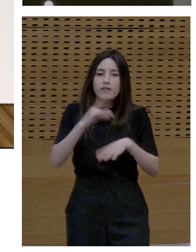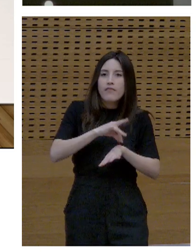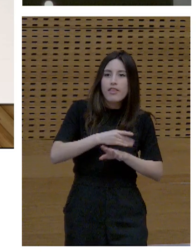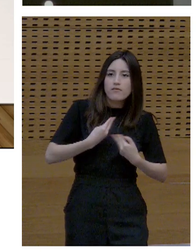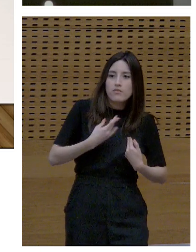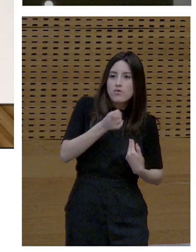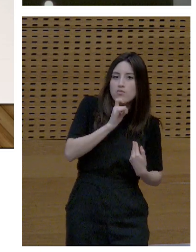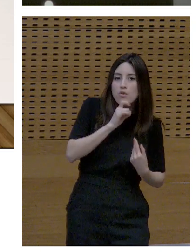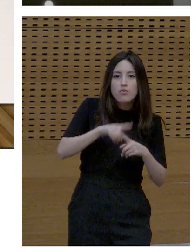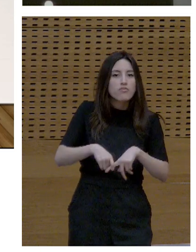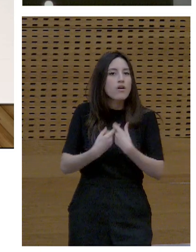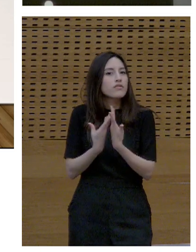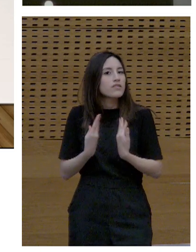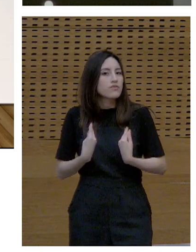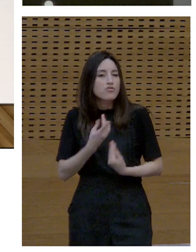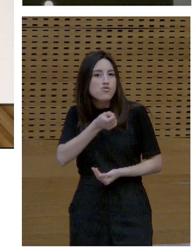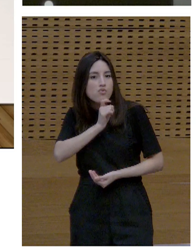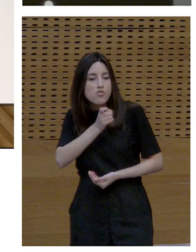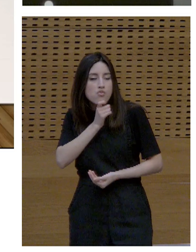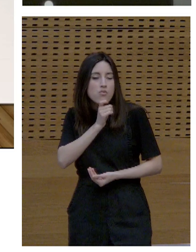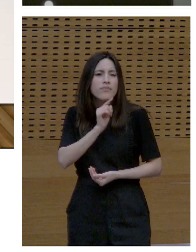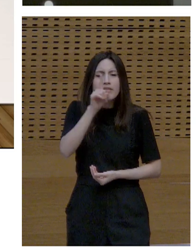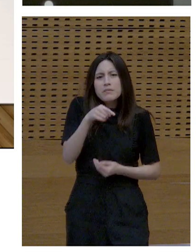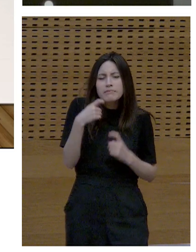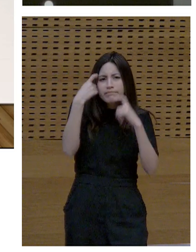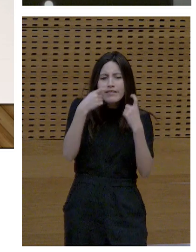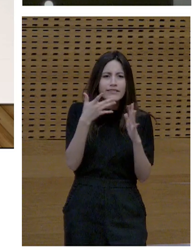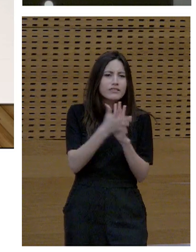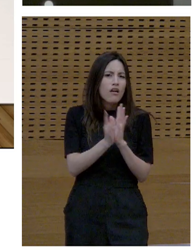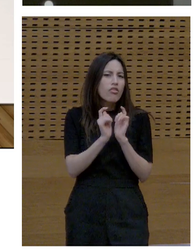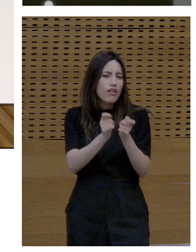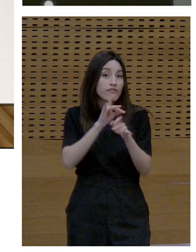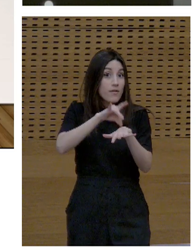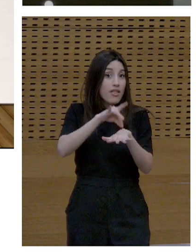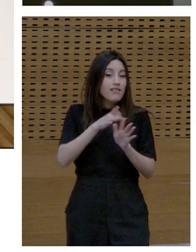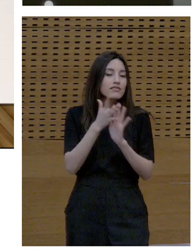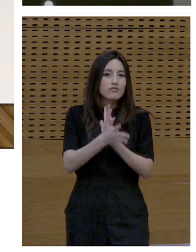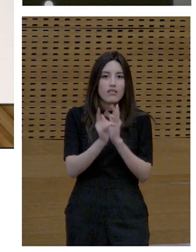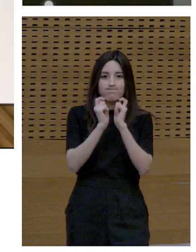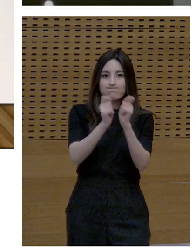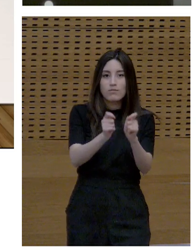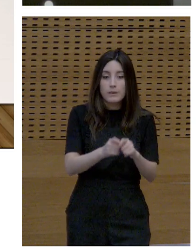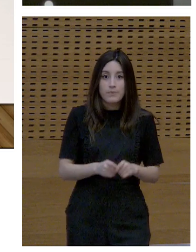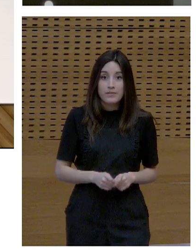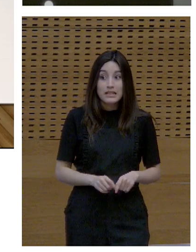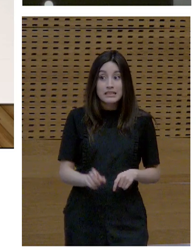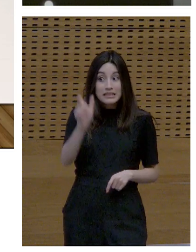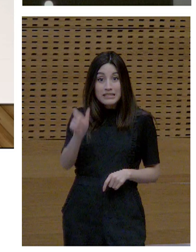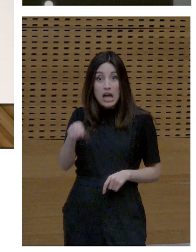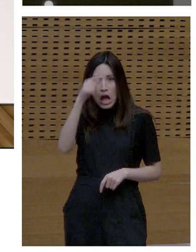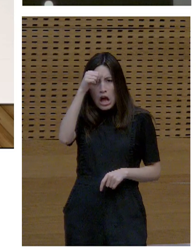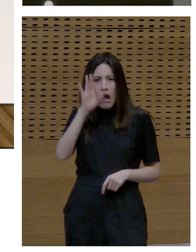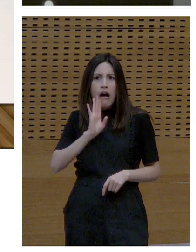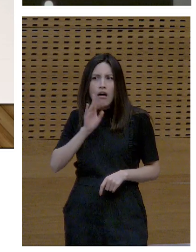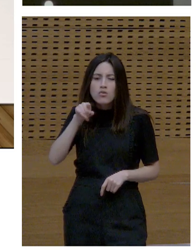quería transmitir, dar, pues lo que os digo, ¿no? Dar un sentido a la enfermedad. Él fue el que llenó su casa de puntales